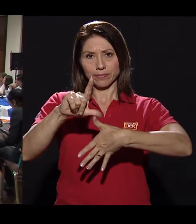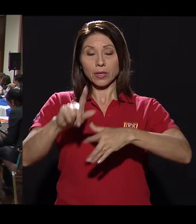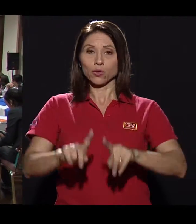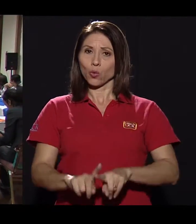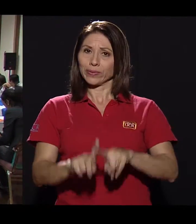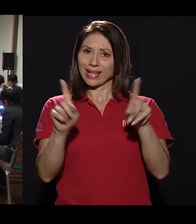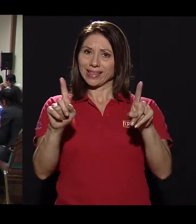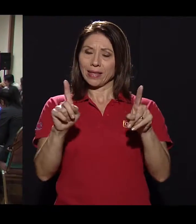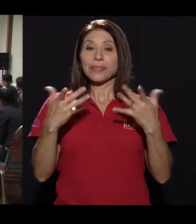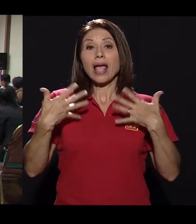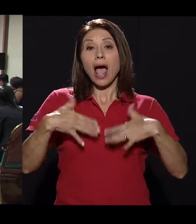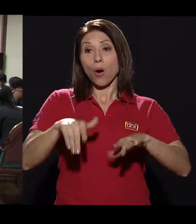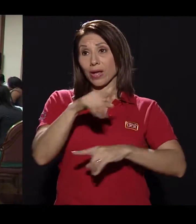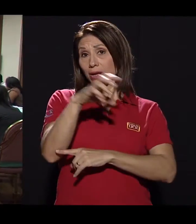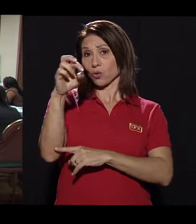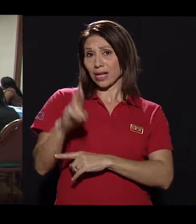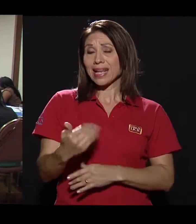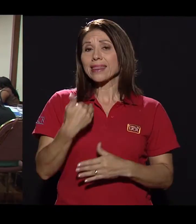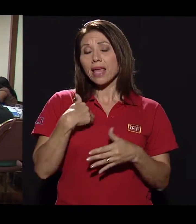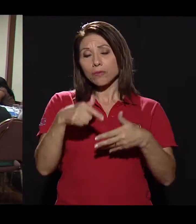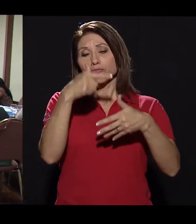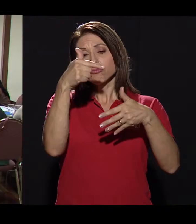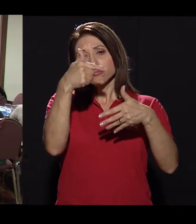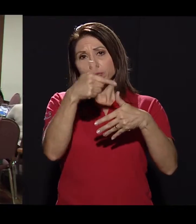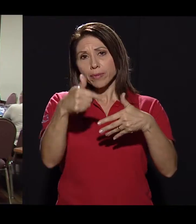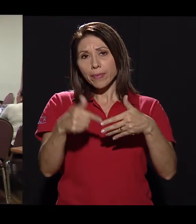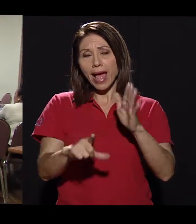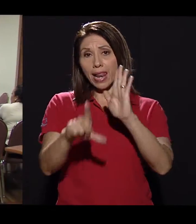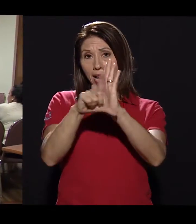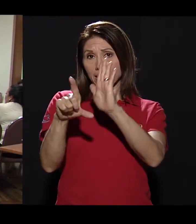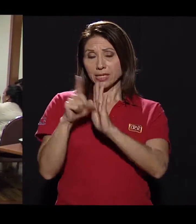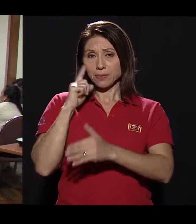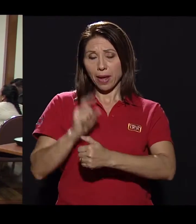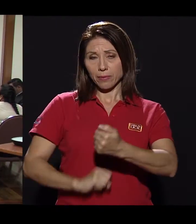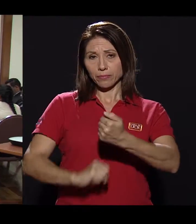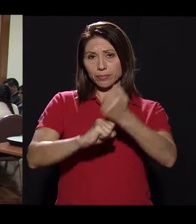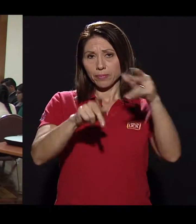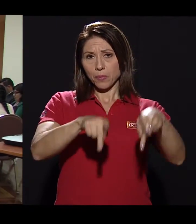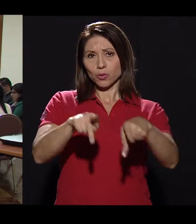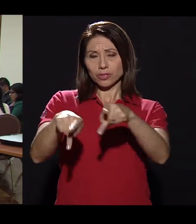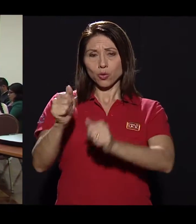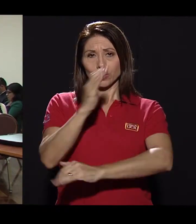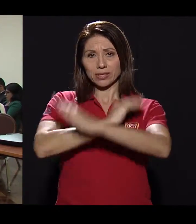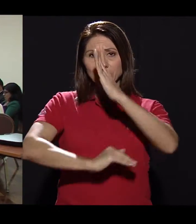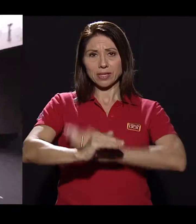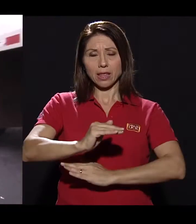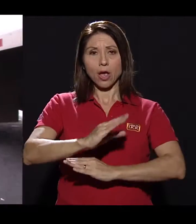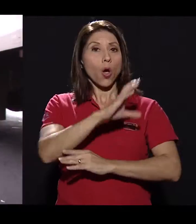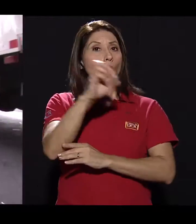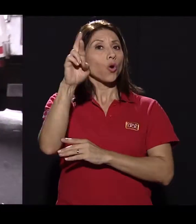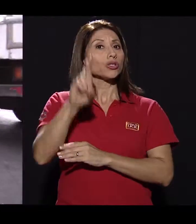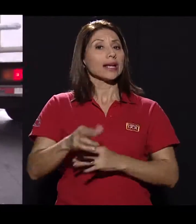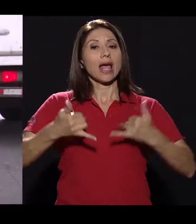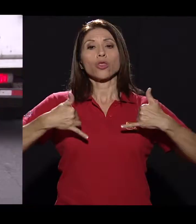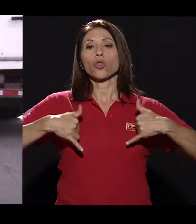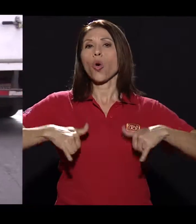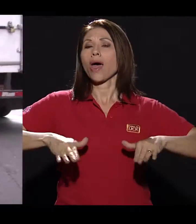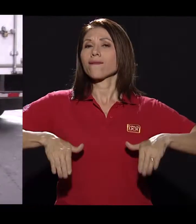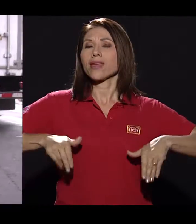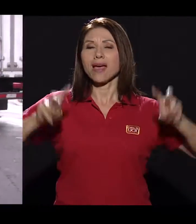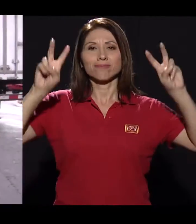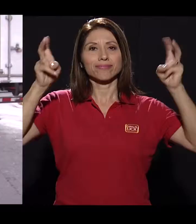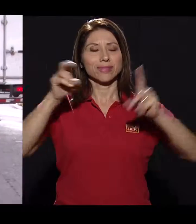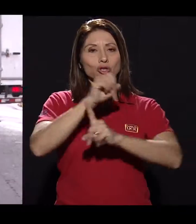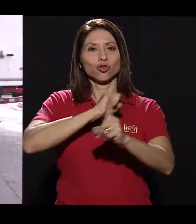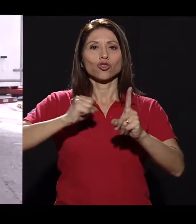latinoamericano. No obstante, aunque el país cuente con las leyes pertinentes que brinden respaldo a esta población, Costa Rica no ha alcanzado la categoría